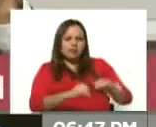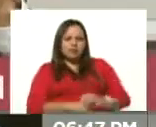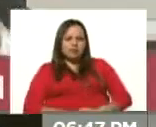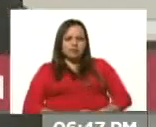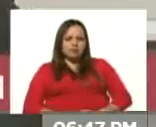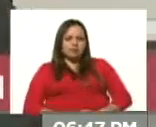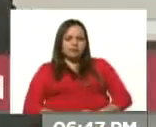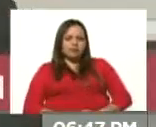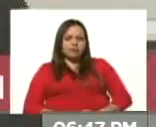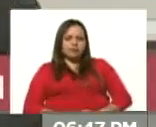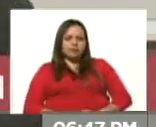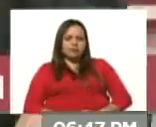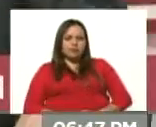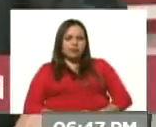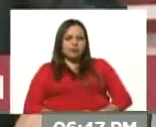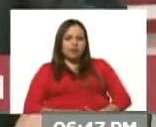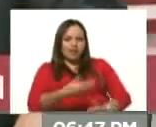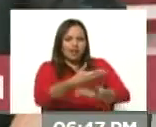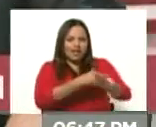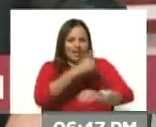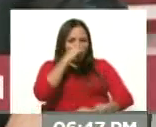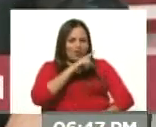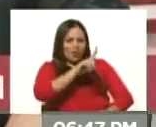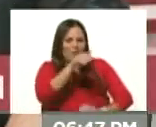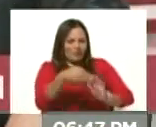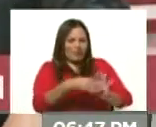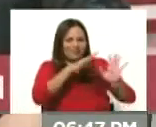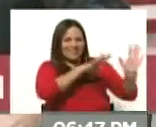en 1992